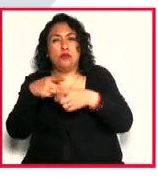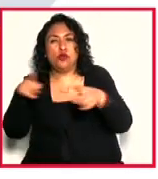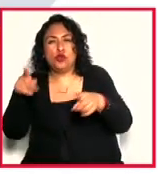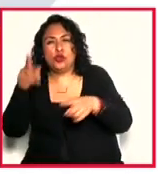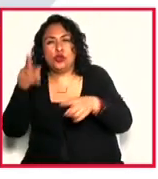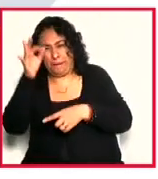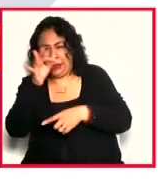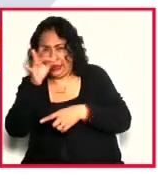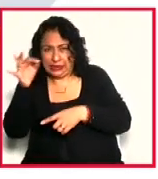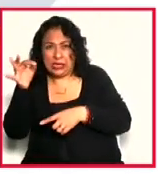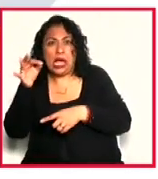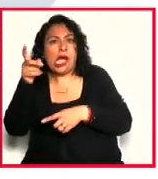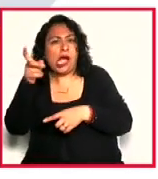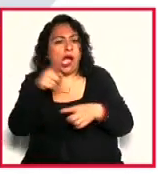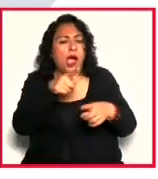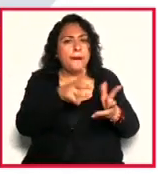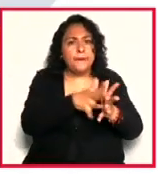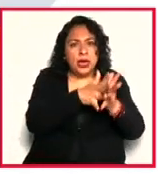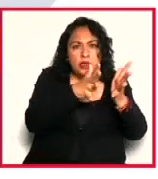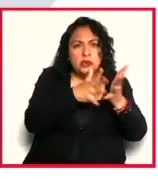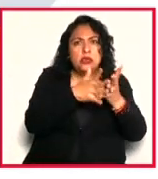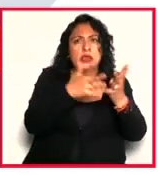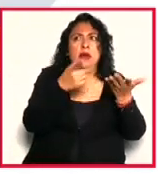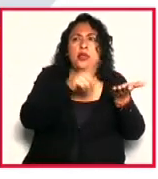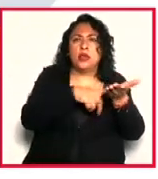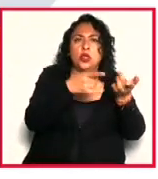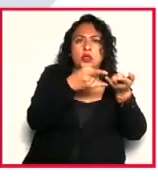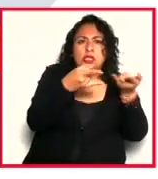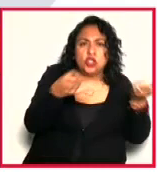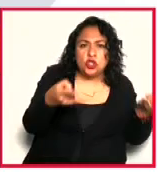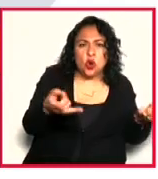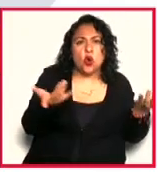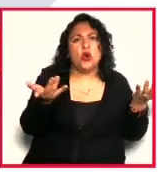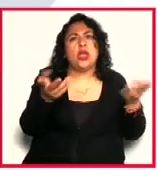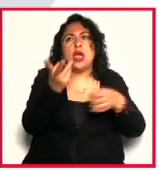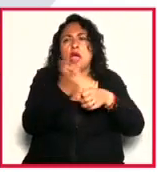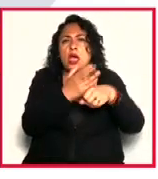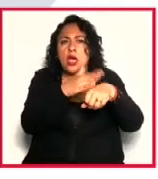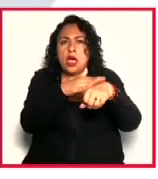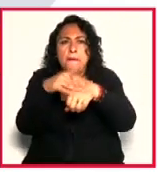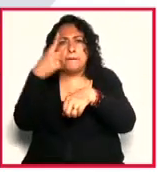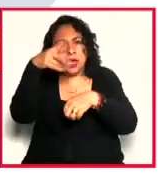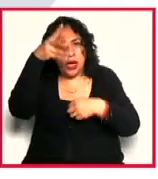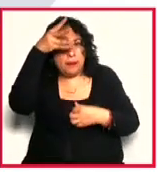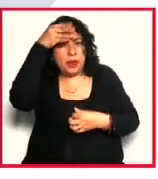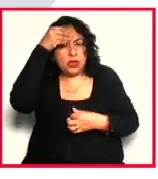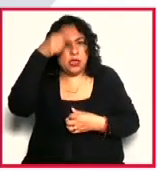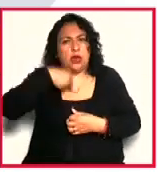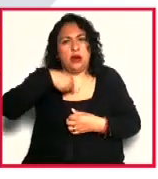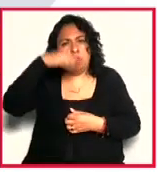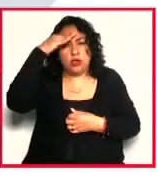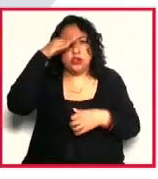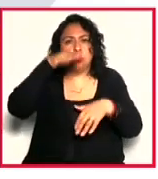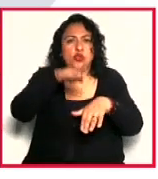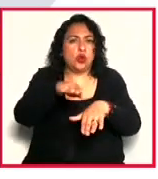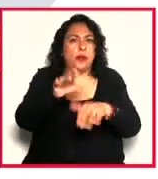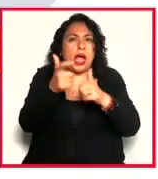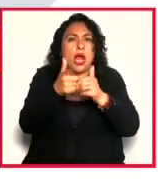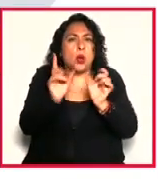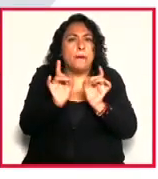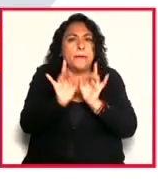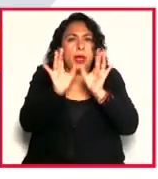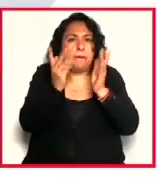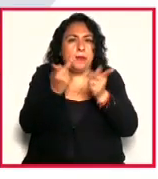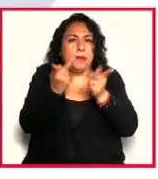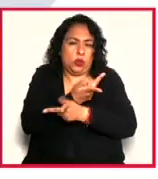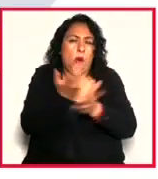es didáctico, ¿sí? Es histórico, es de convocatoria a aprender y reflexionar sobre un hecho. En este caso, cuando la